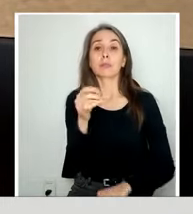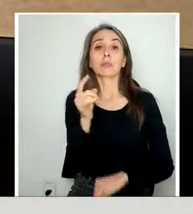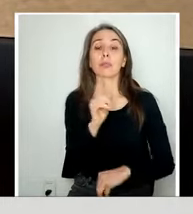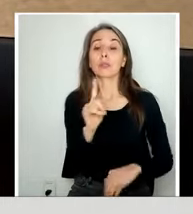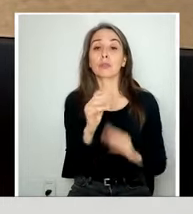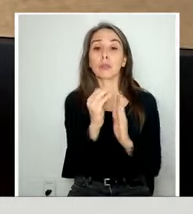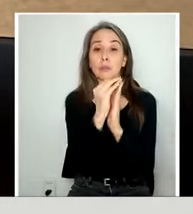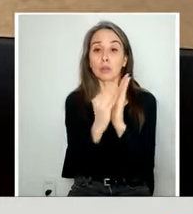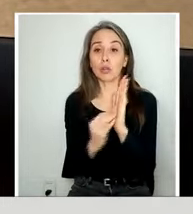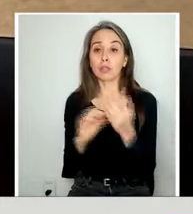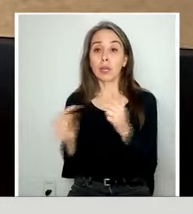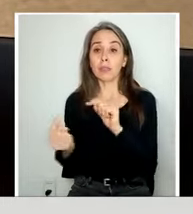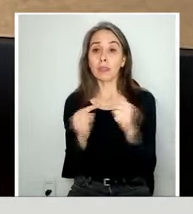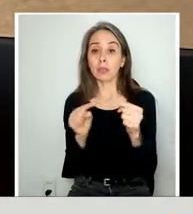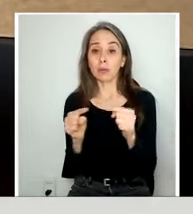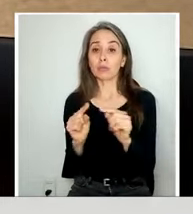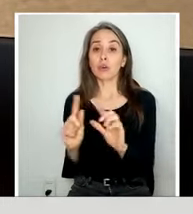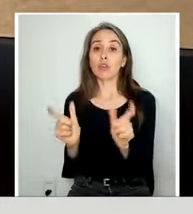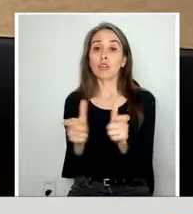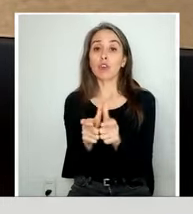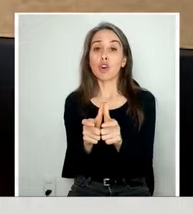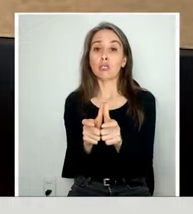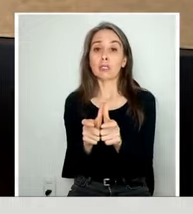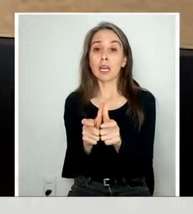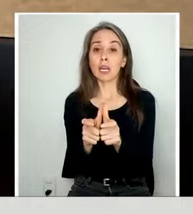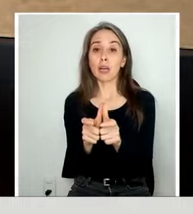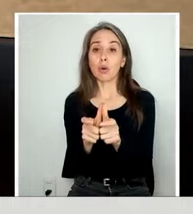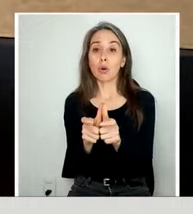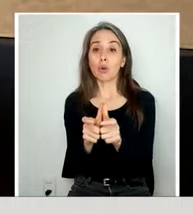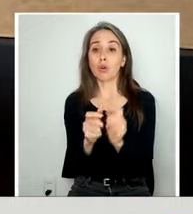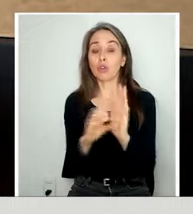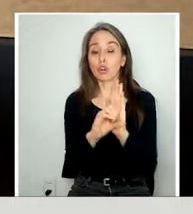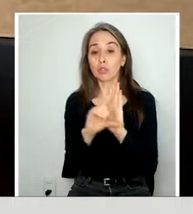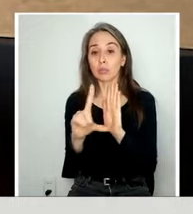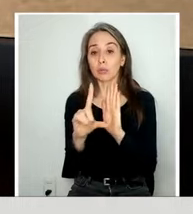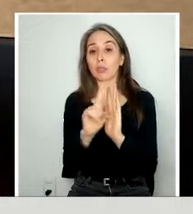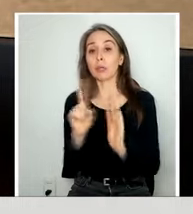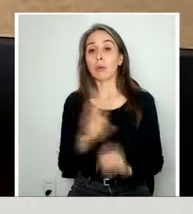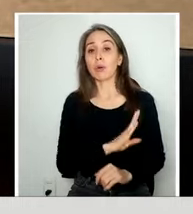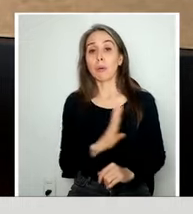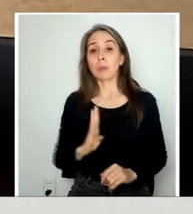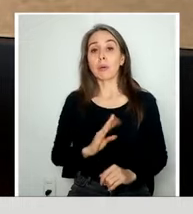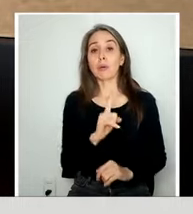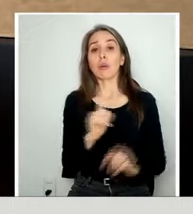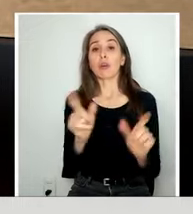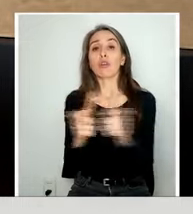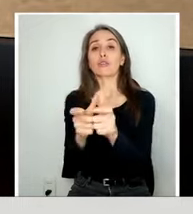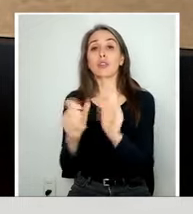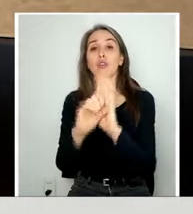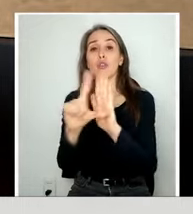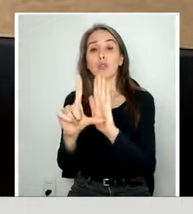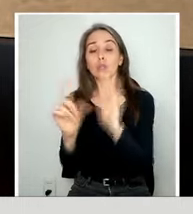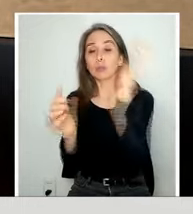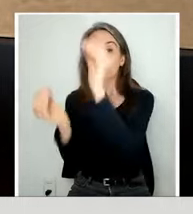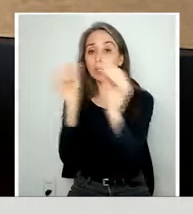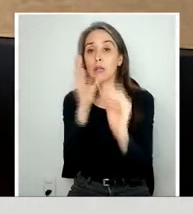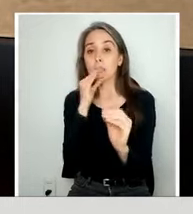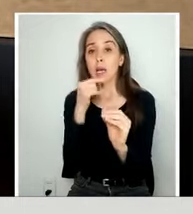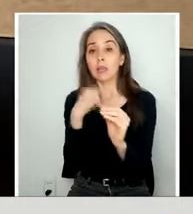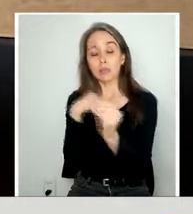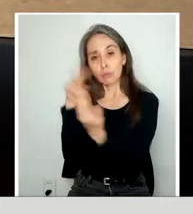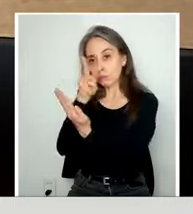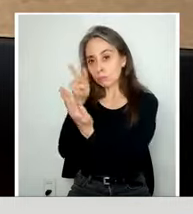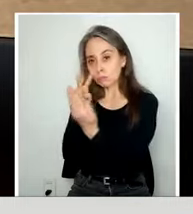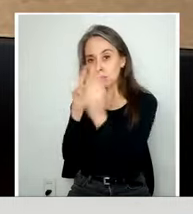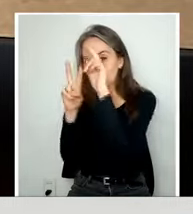el consejo constitucional de los consejeros constitucionales de acuerdo a lo que me he ilustrado lo mismo